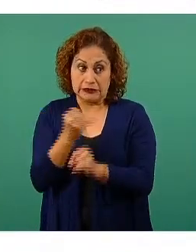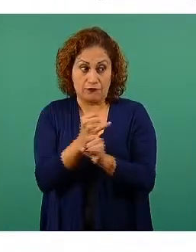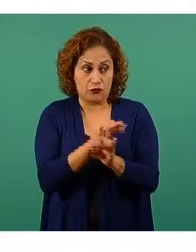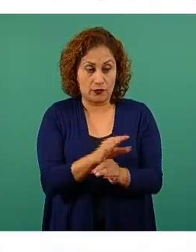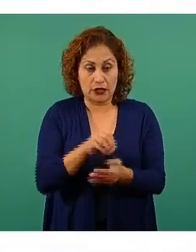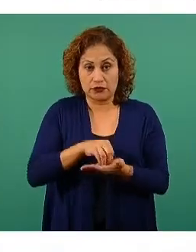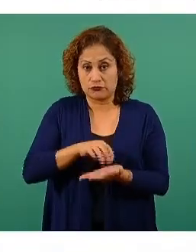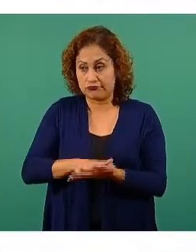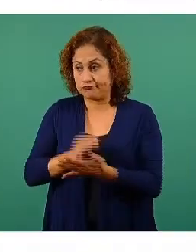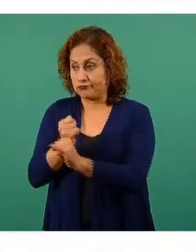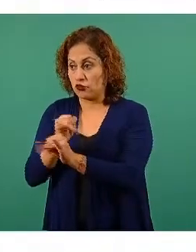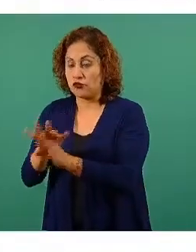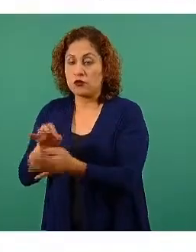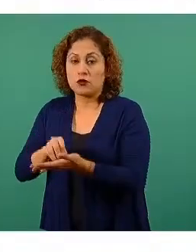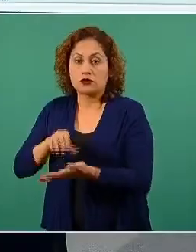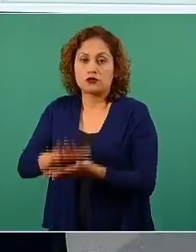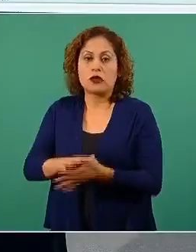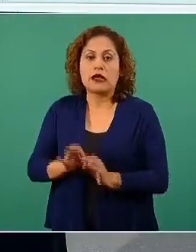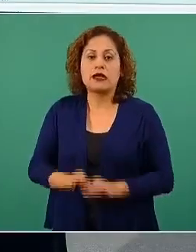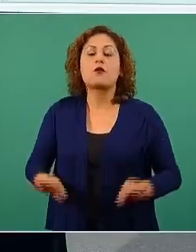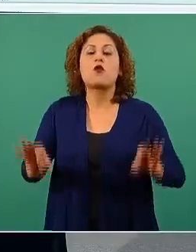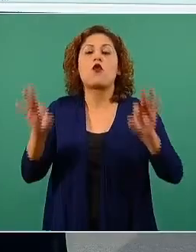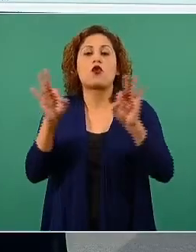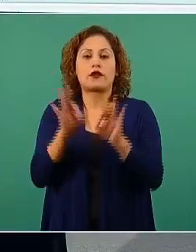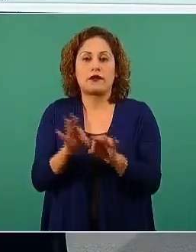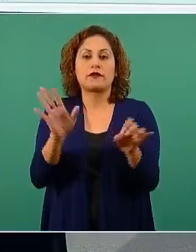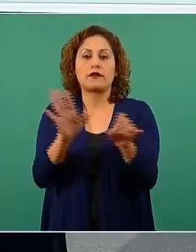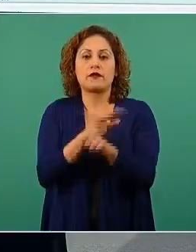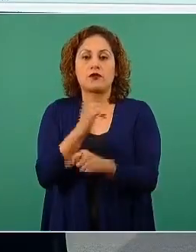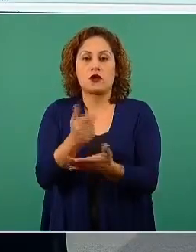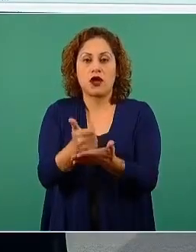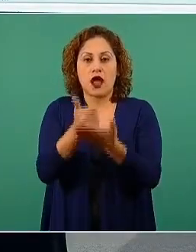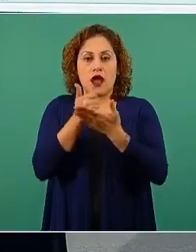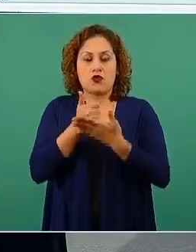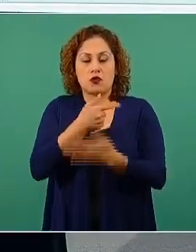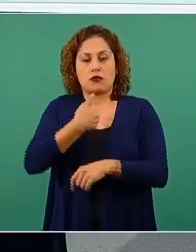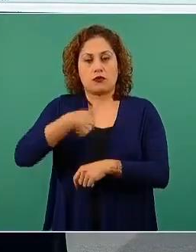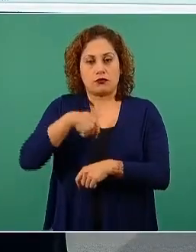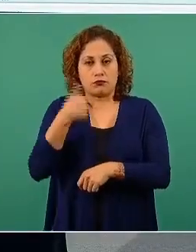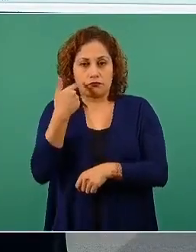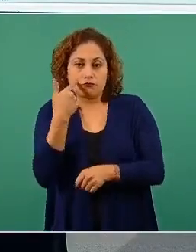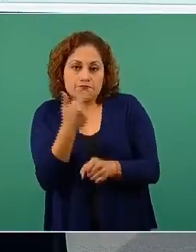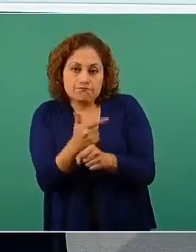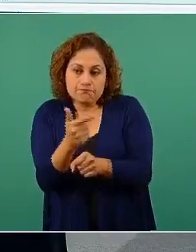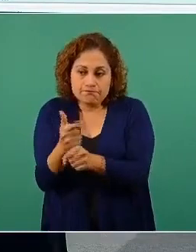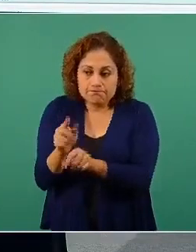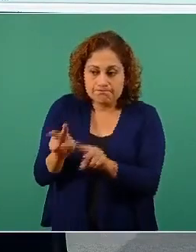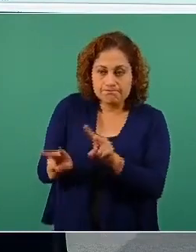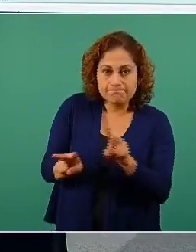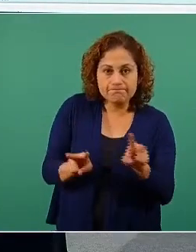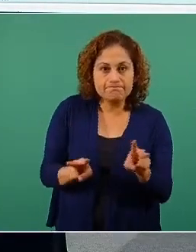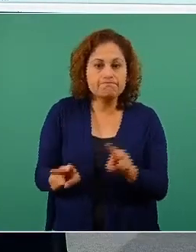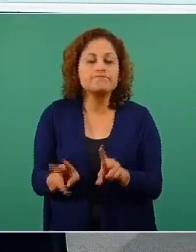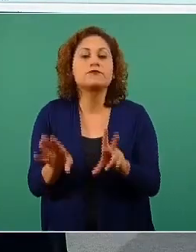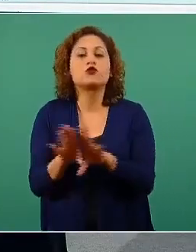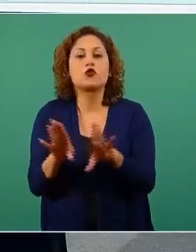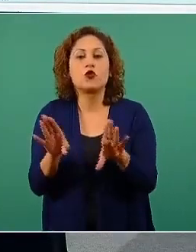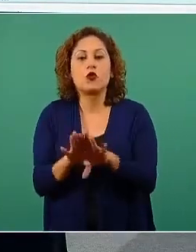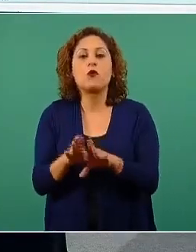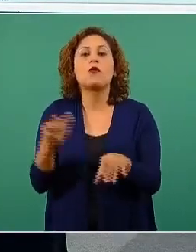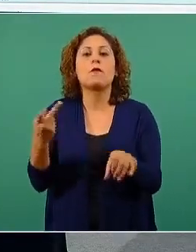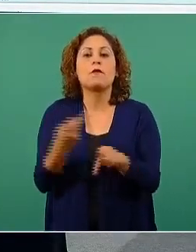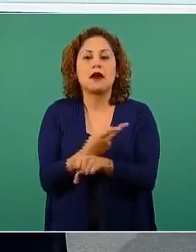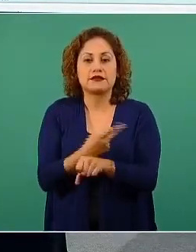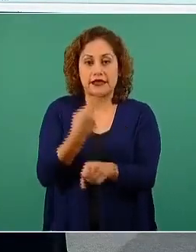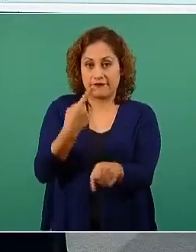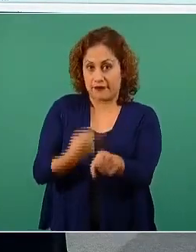de casos, que era la curva azul anterior, aquí podemos ver si de esas personas cómo está el comportamiento de la enfermedad grave,